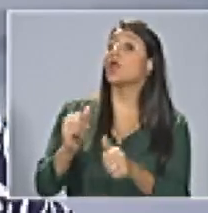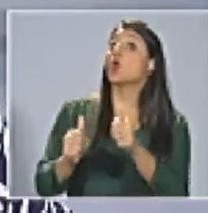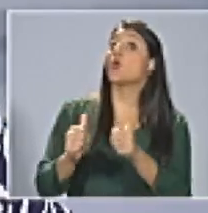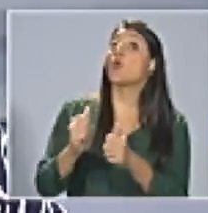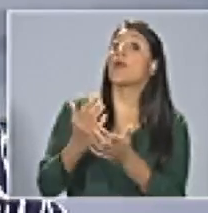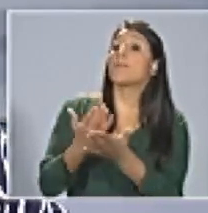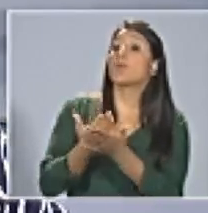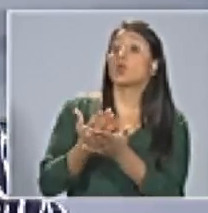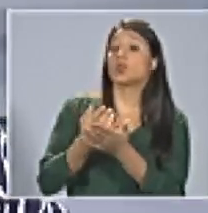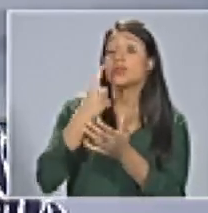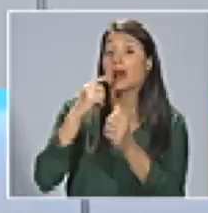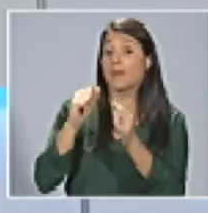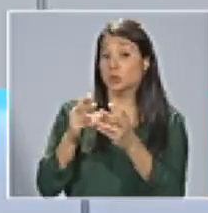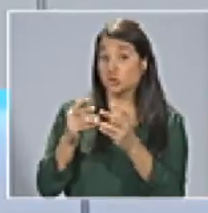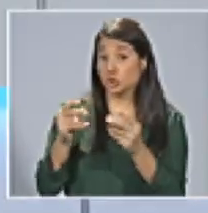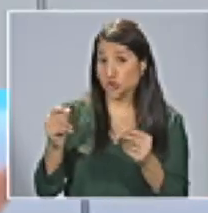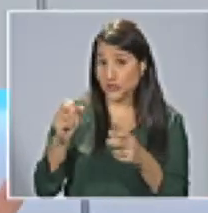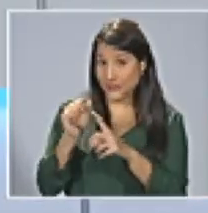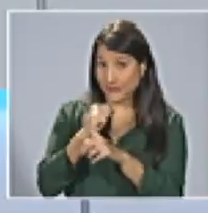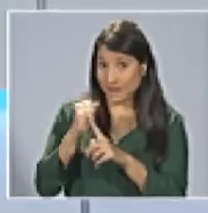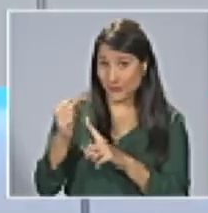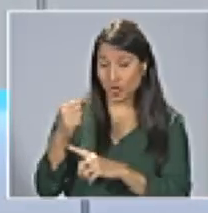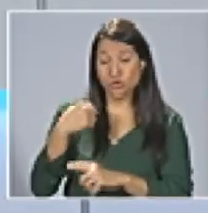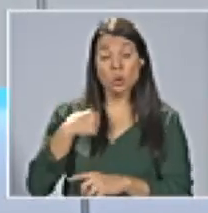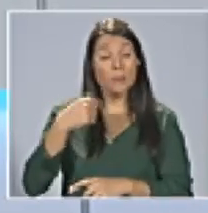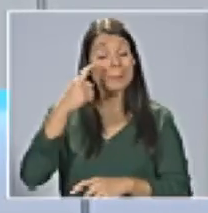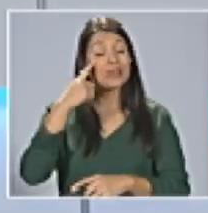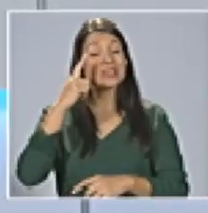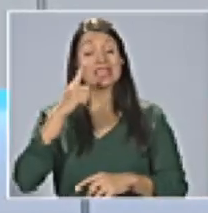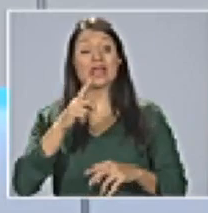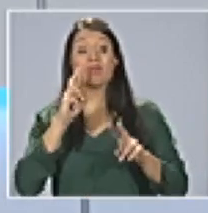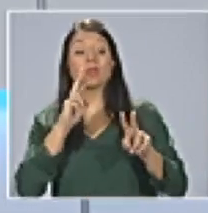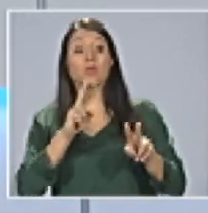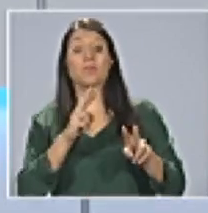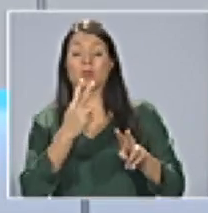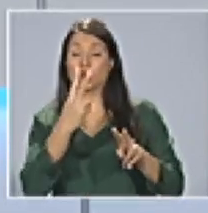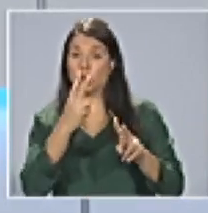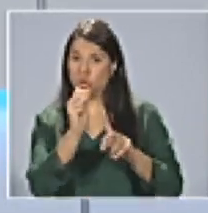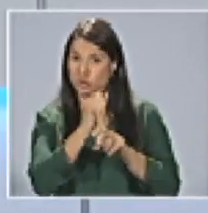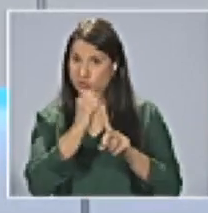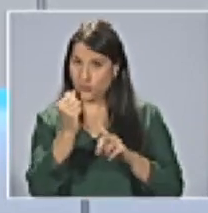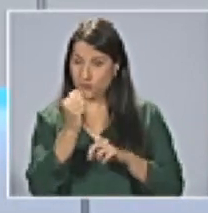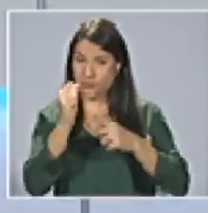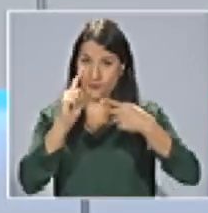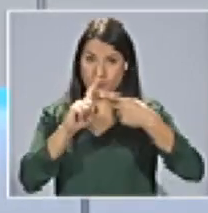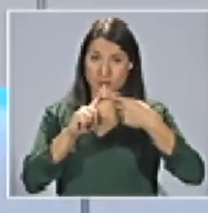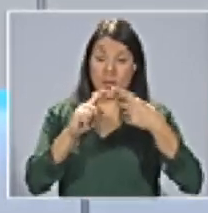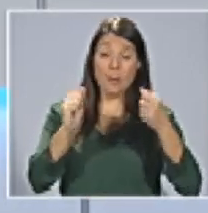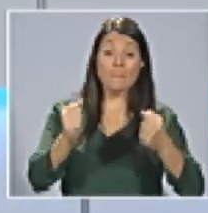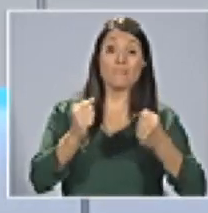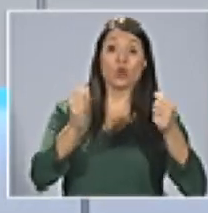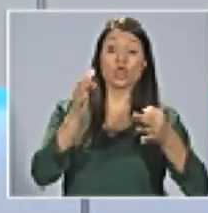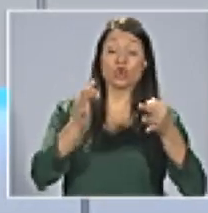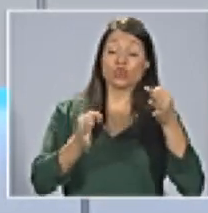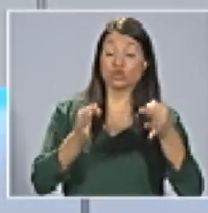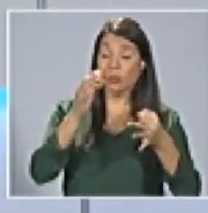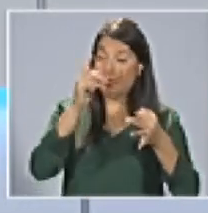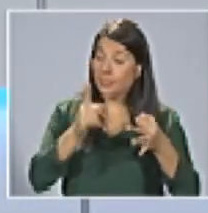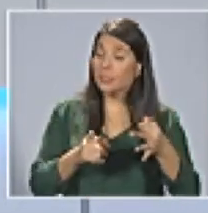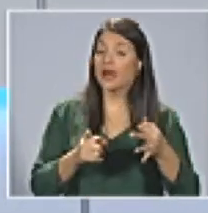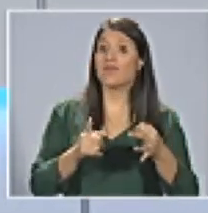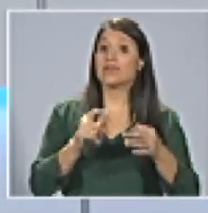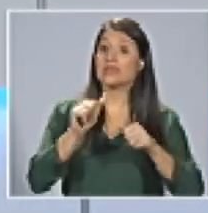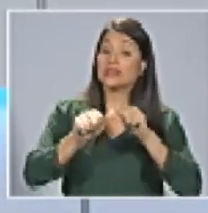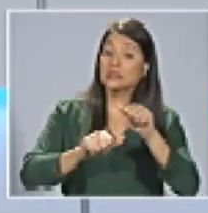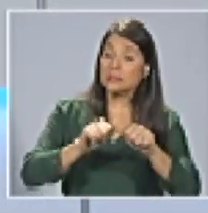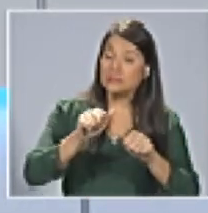poder aliviar esta situación? Me parece que hay que distinguir 2 escenarios. El del Poder Judicial tiene que hacer un esfuerzo a corte plena, y lo